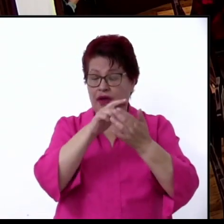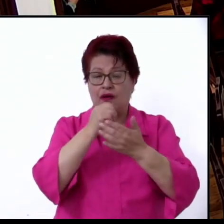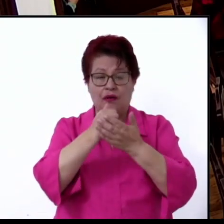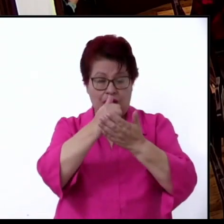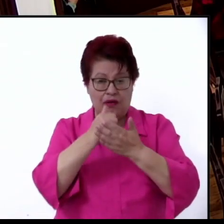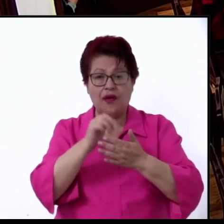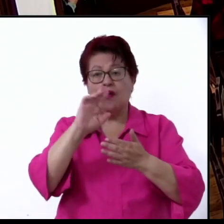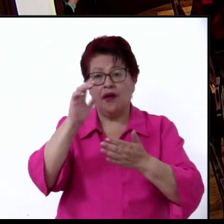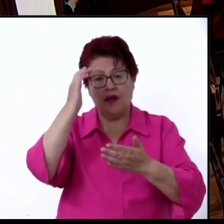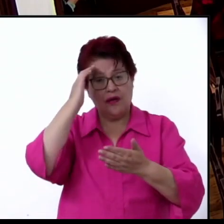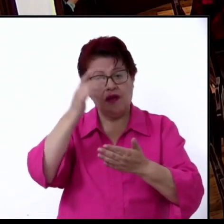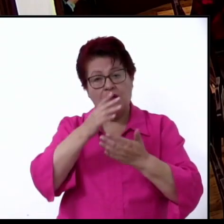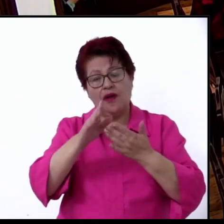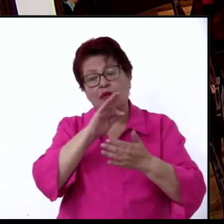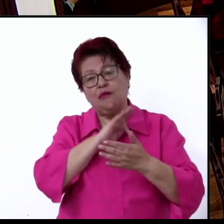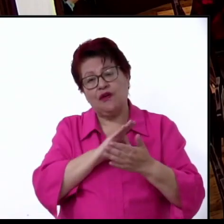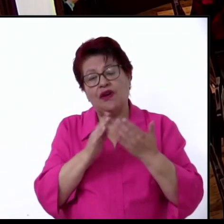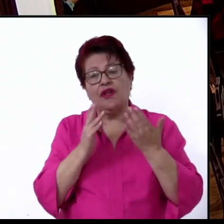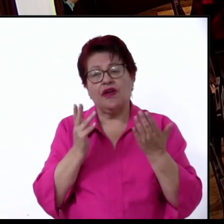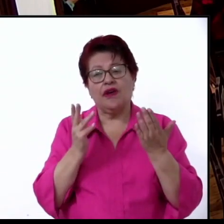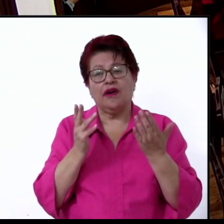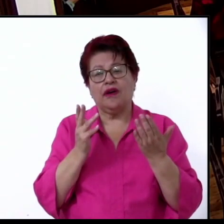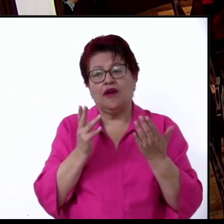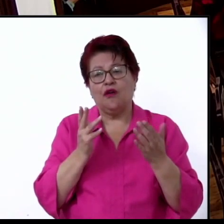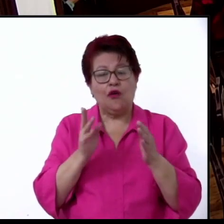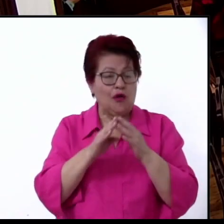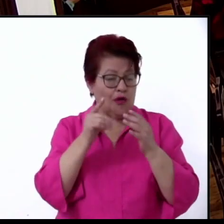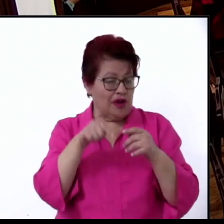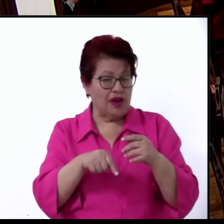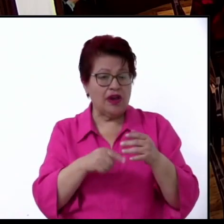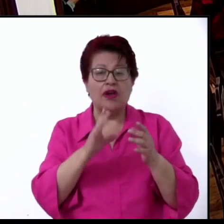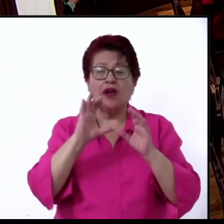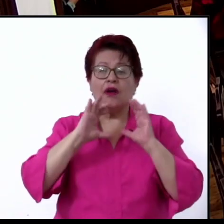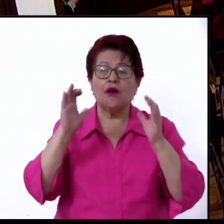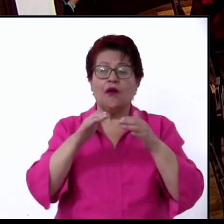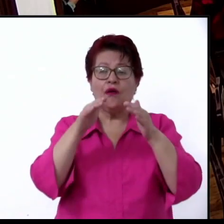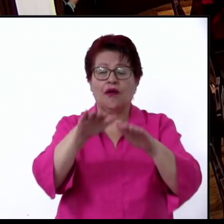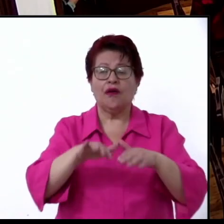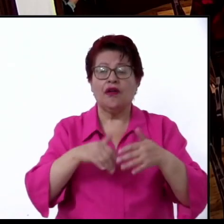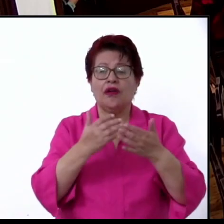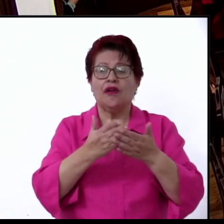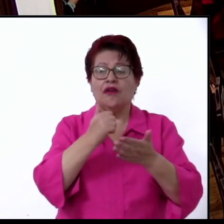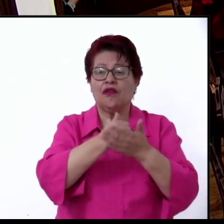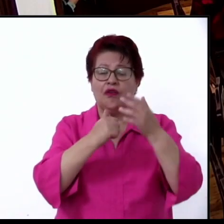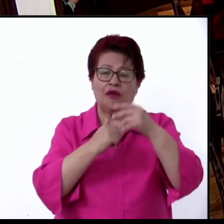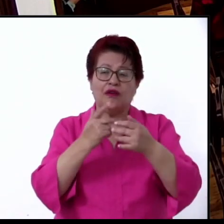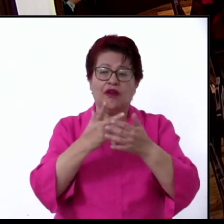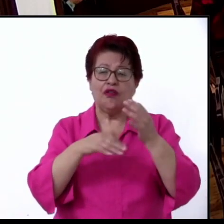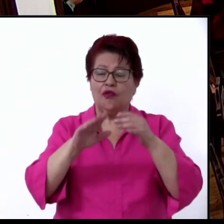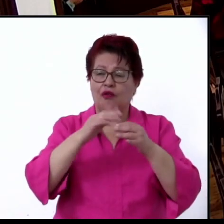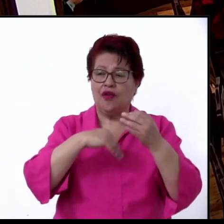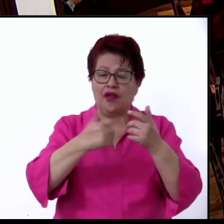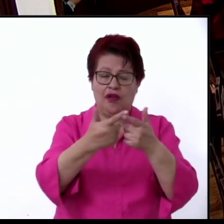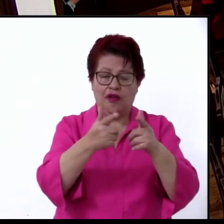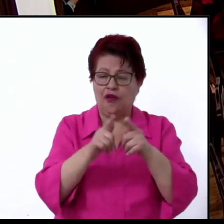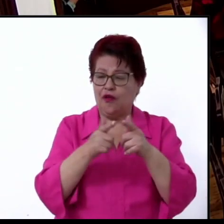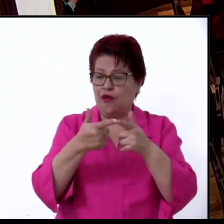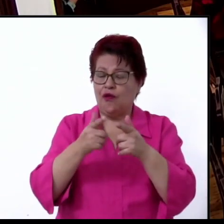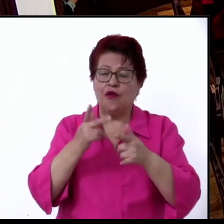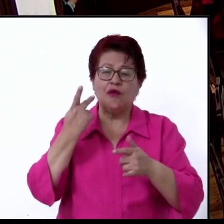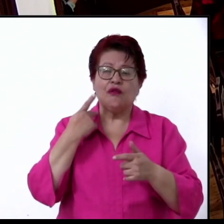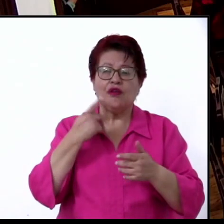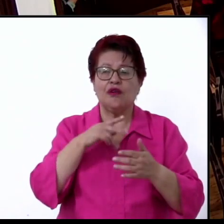se reconoce también la posibilidad de que, como aquí en el Congreso de la Ciudad de México, todas las fuerzas políticas tienen algo que